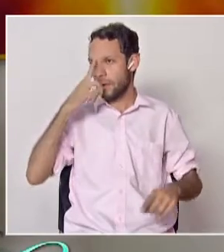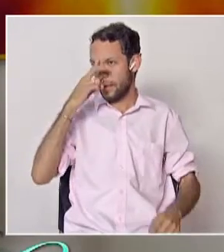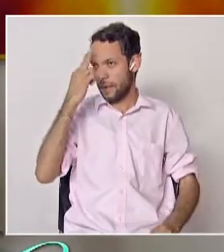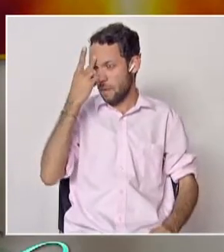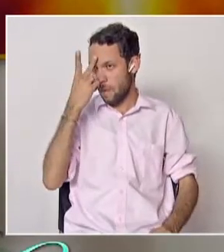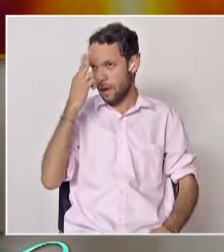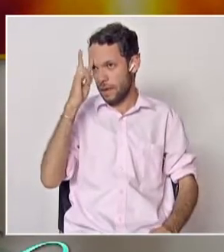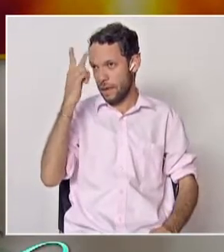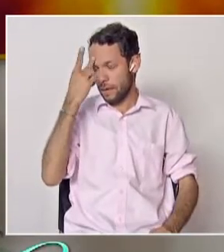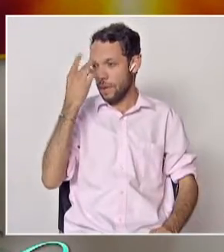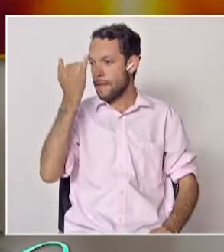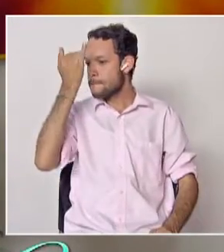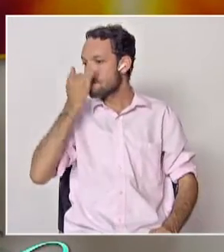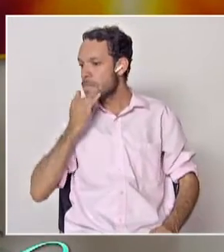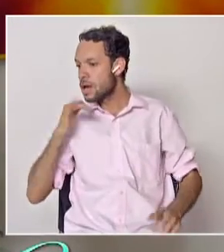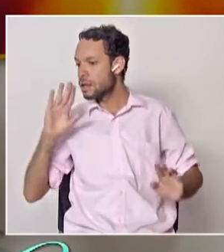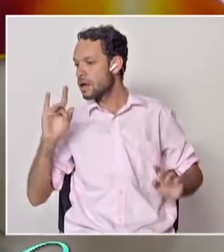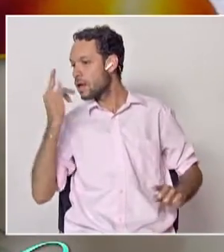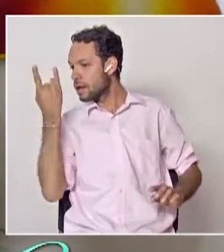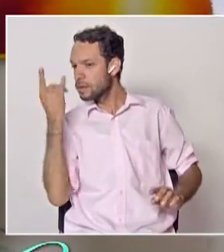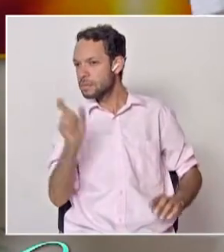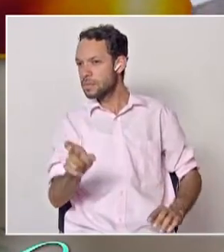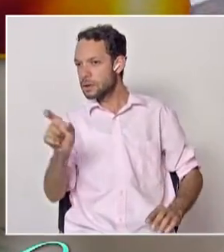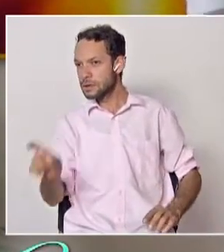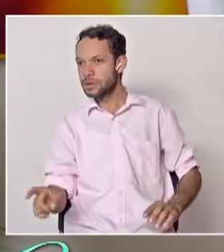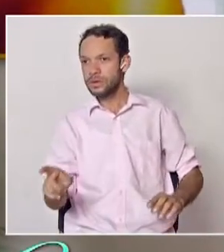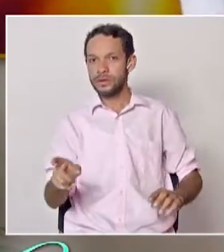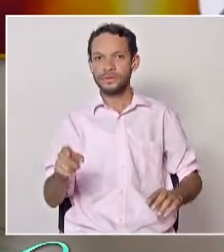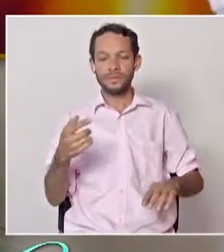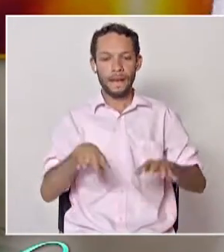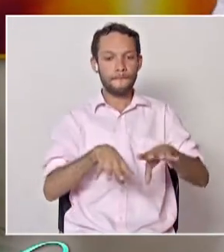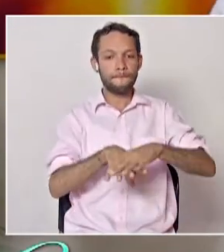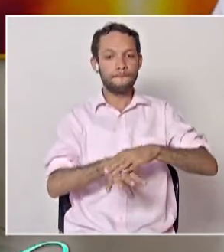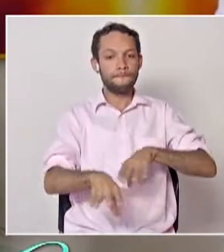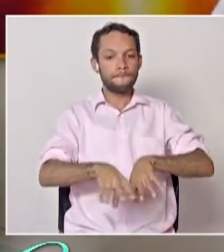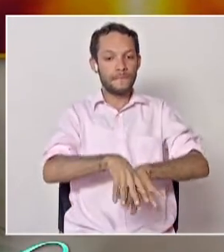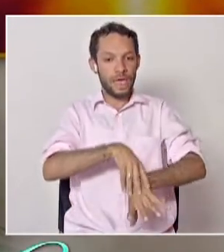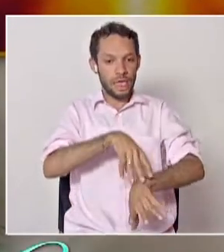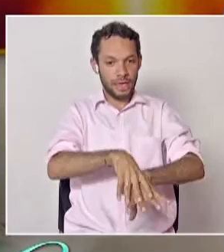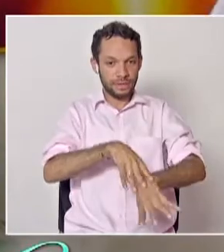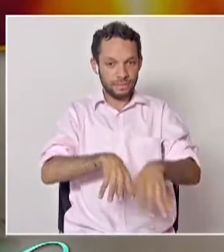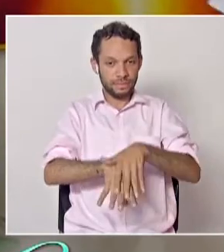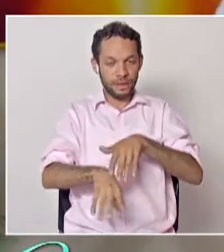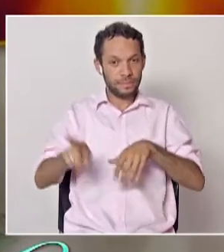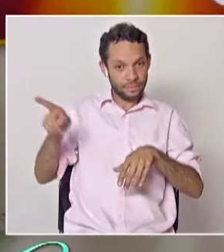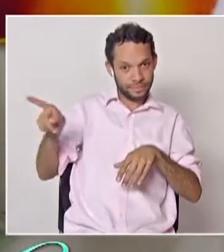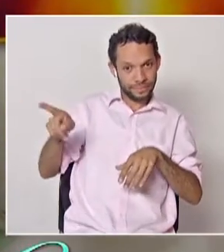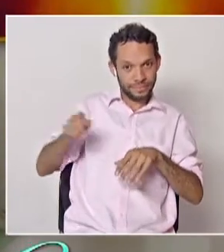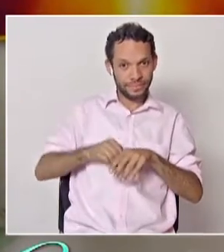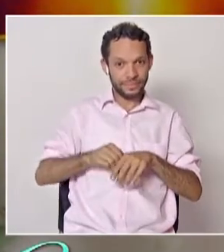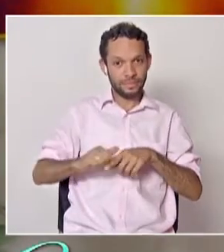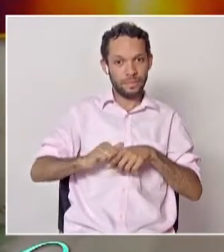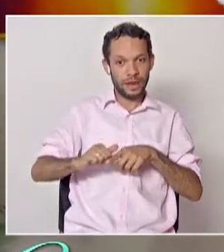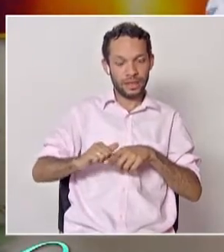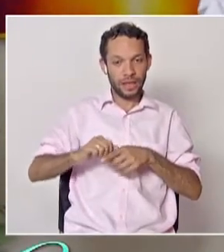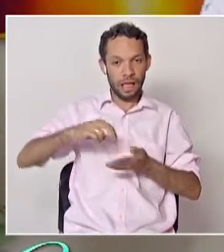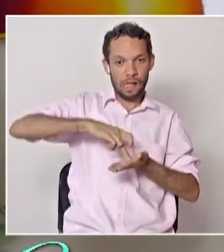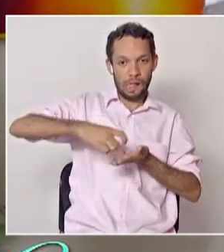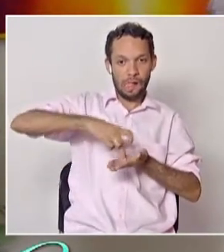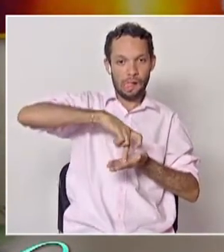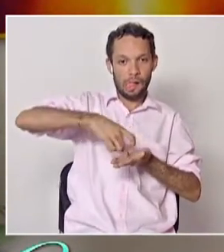micrófono un momentico, Raúl. Entonces la persona dice, me voy a poner las medias. Entonces empieza la persona así, y me va a